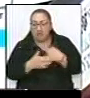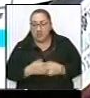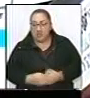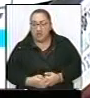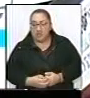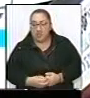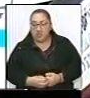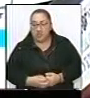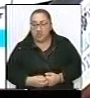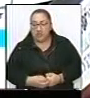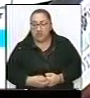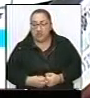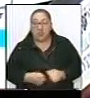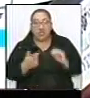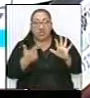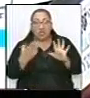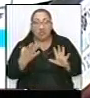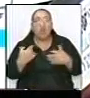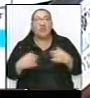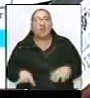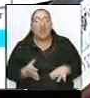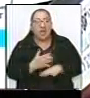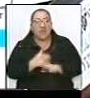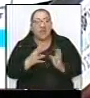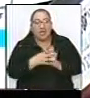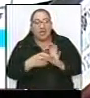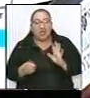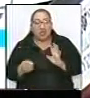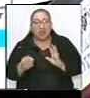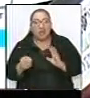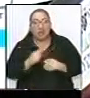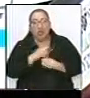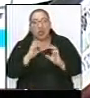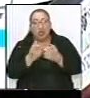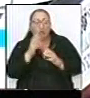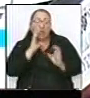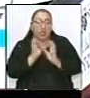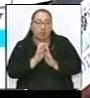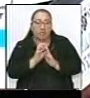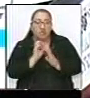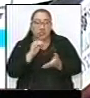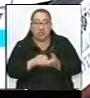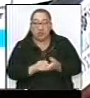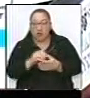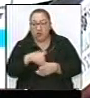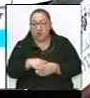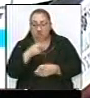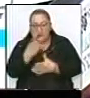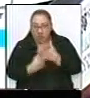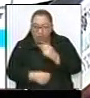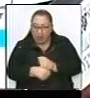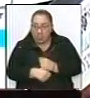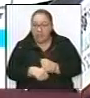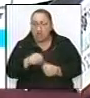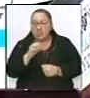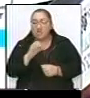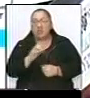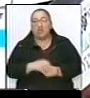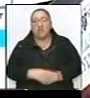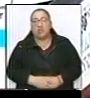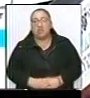el 79 ya se le quitó poderes al Congreso. Por ejemplo, se instaló pues el voto de confianza, la cuestión de